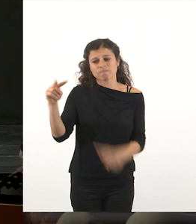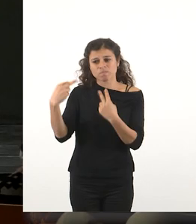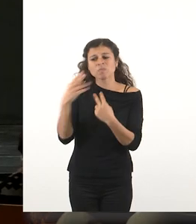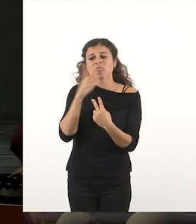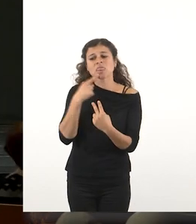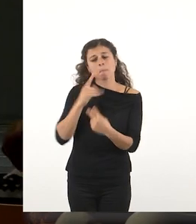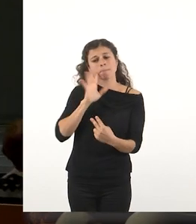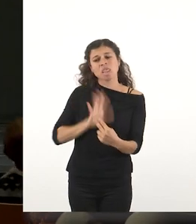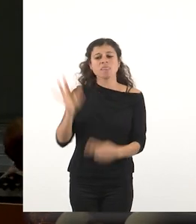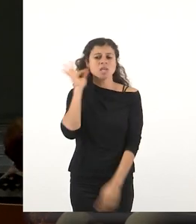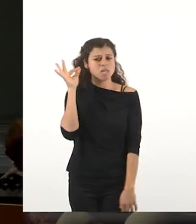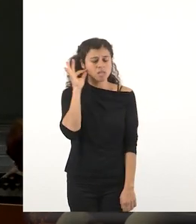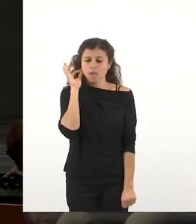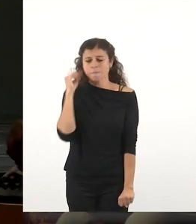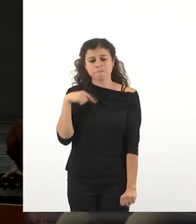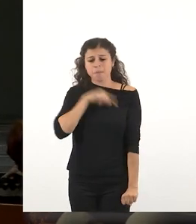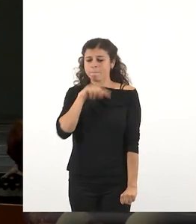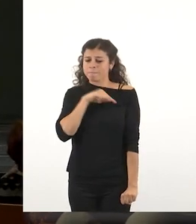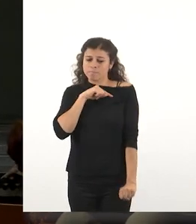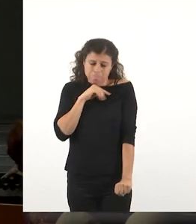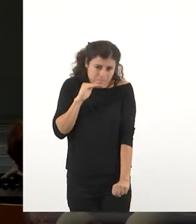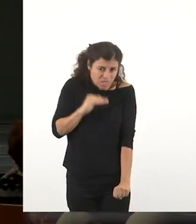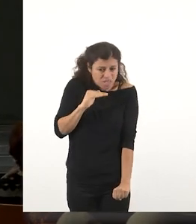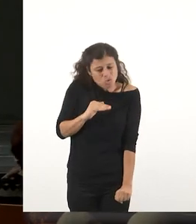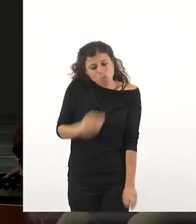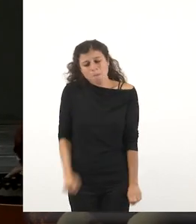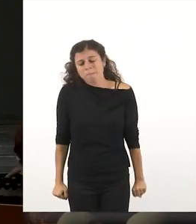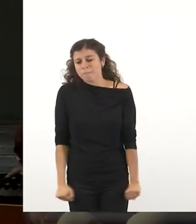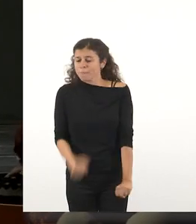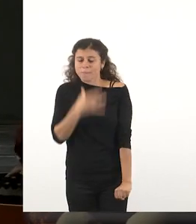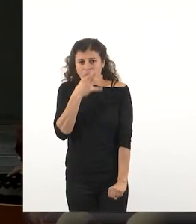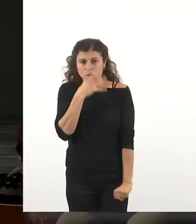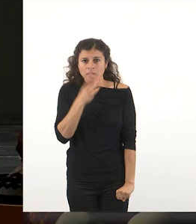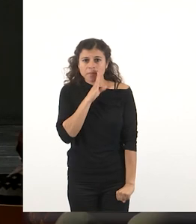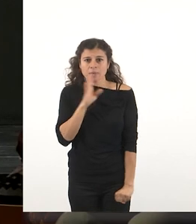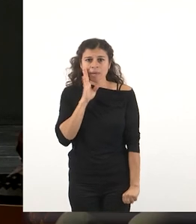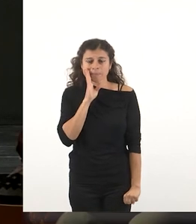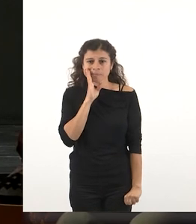una niña, mamá. Y a mí me siento como que me siento más pequeño, como que me da vergüenza, mamá.